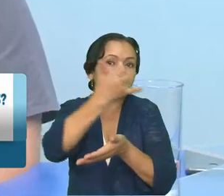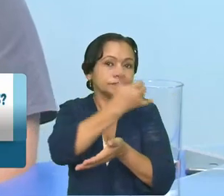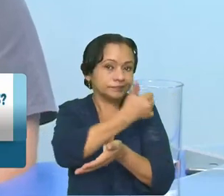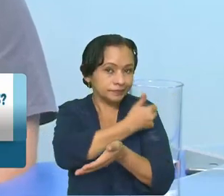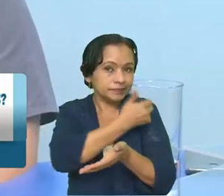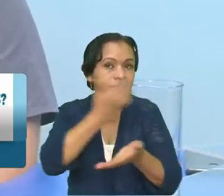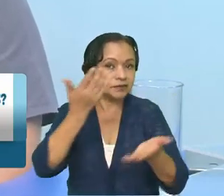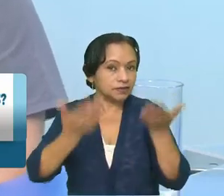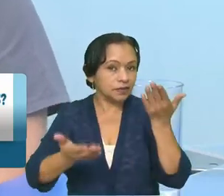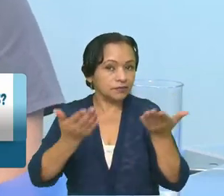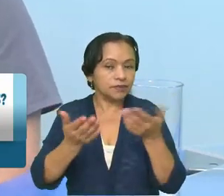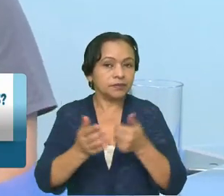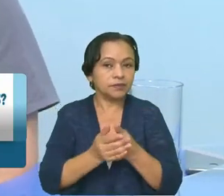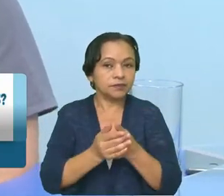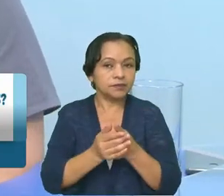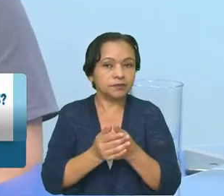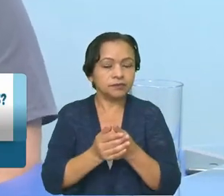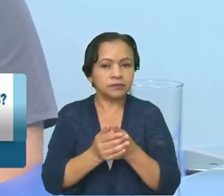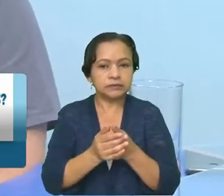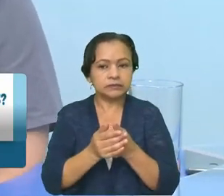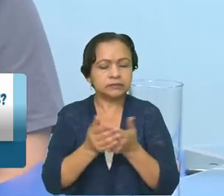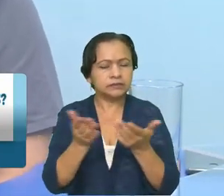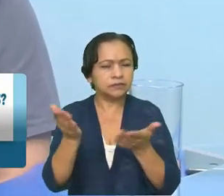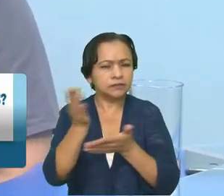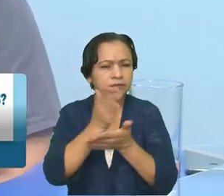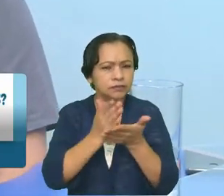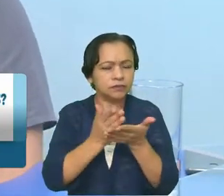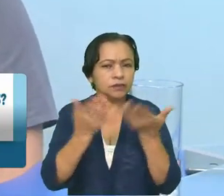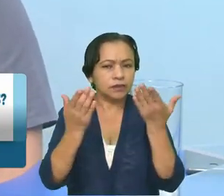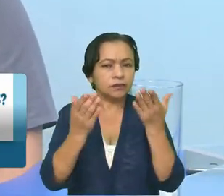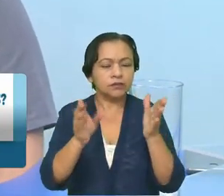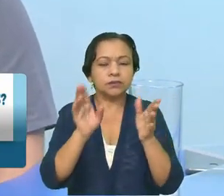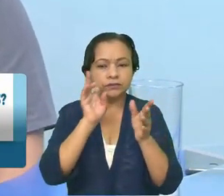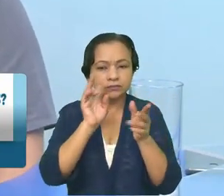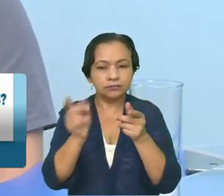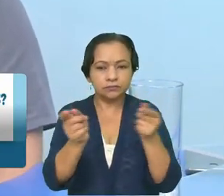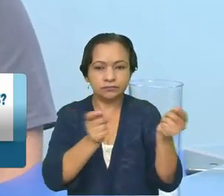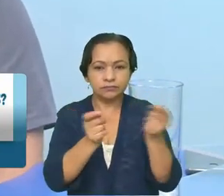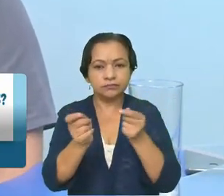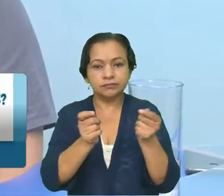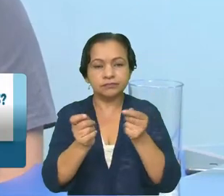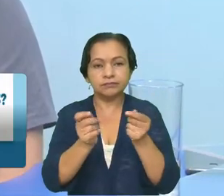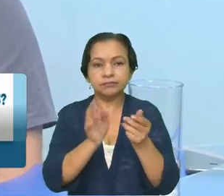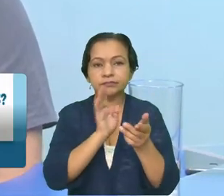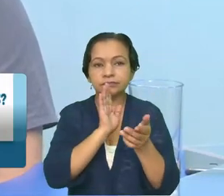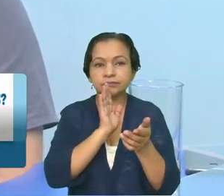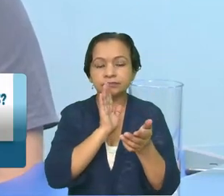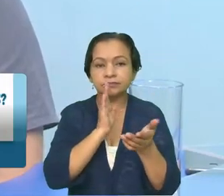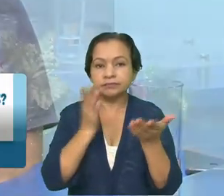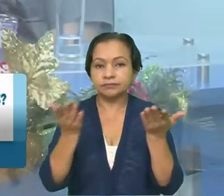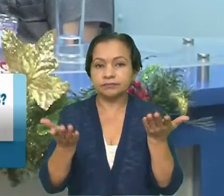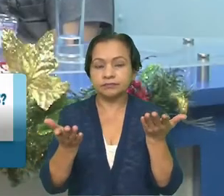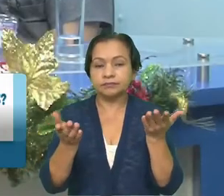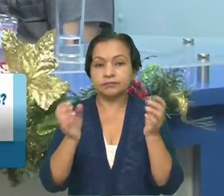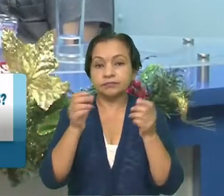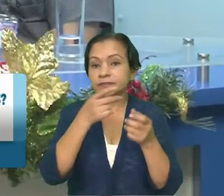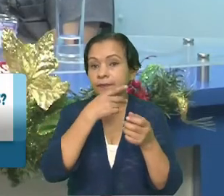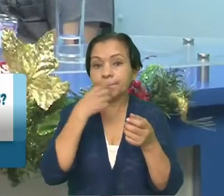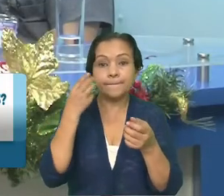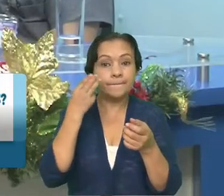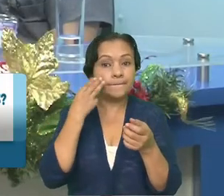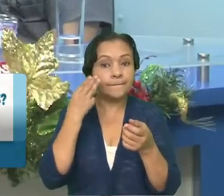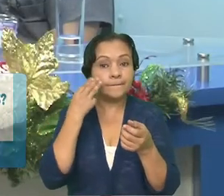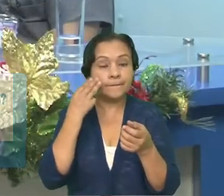consejería, ¿verdad? Es muy, muy, muy raro, pero son de esas cosas que hay que vigilar. Entonces, estamos hablando que los niños o los padres de familia